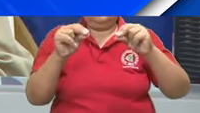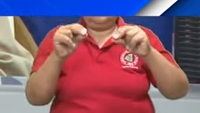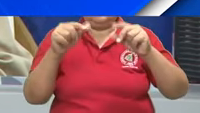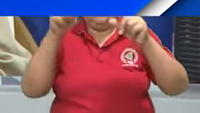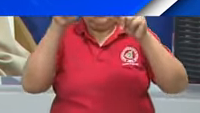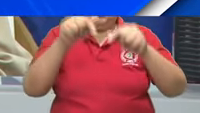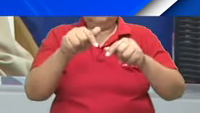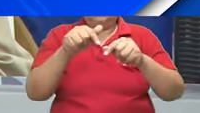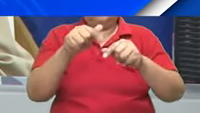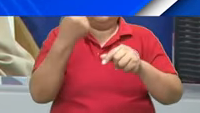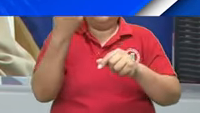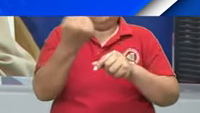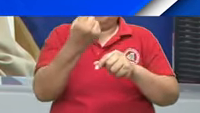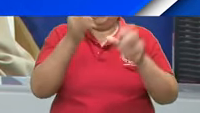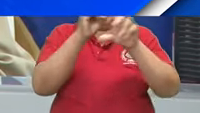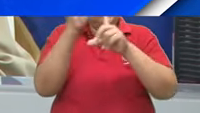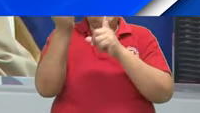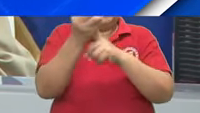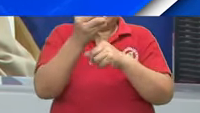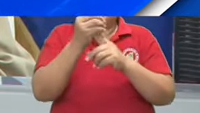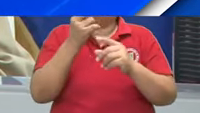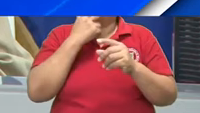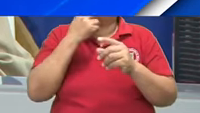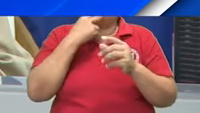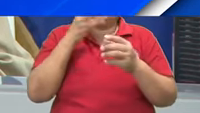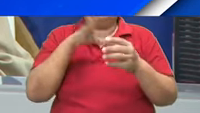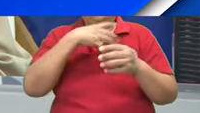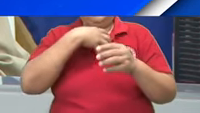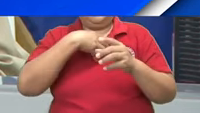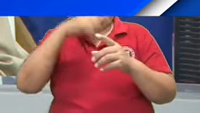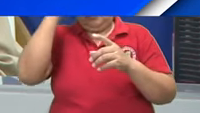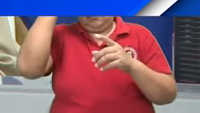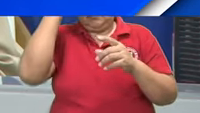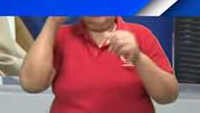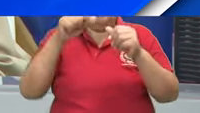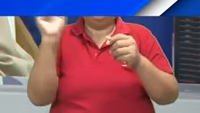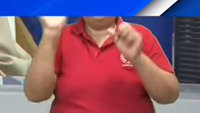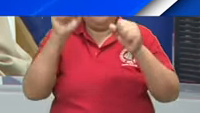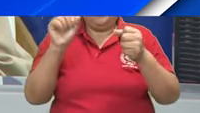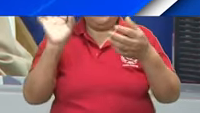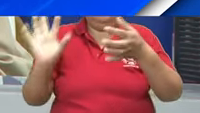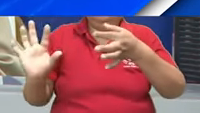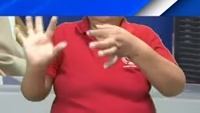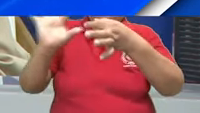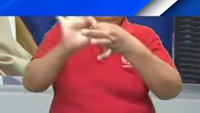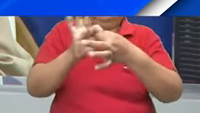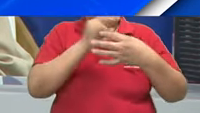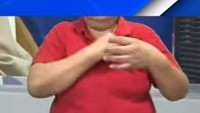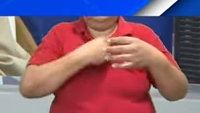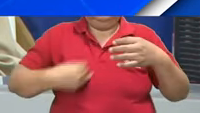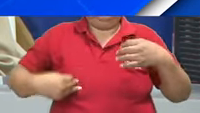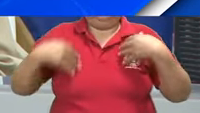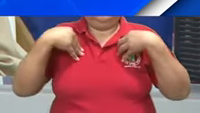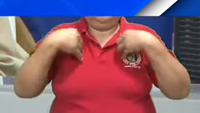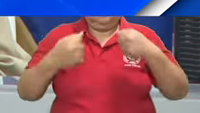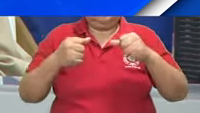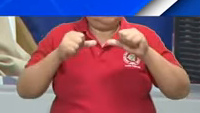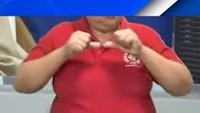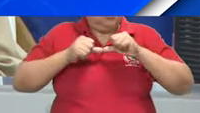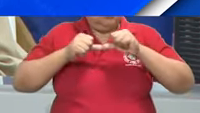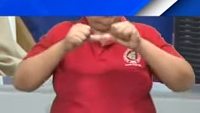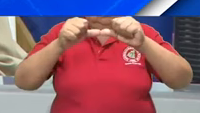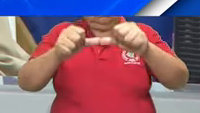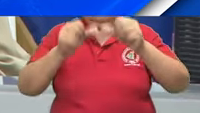es un ente descentralizado adscrito al Ministerio de Salud, la cual continuará